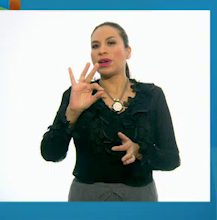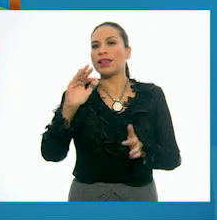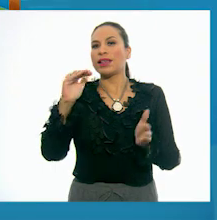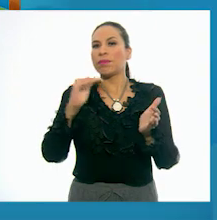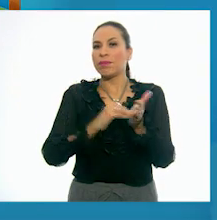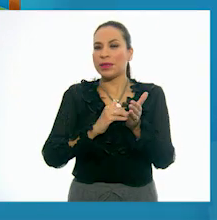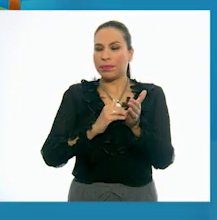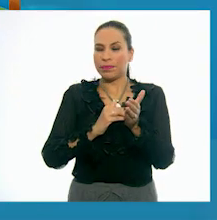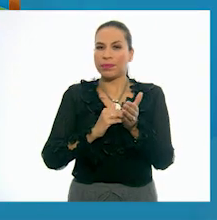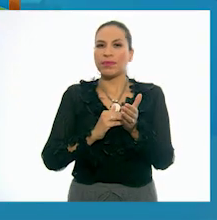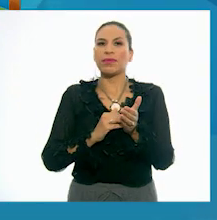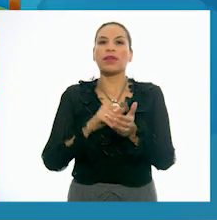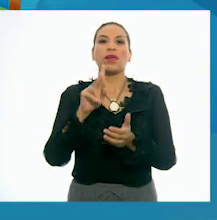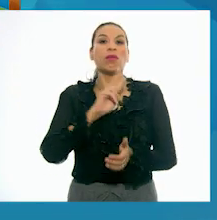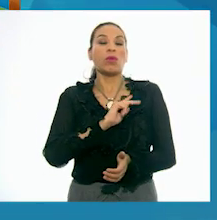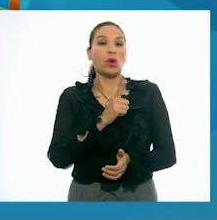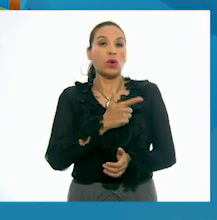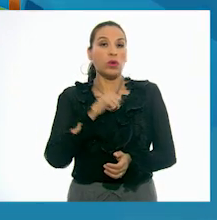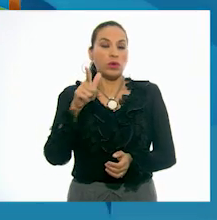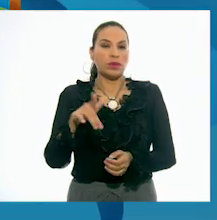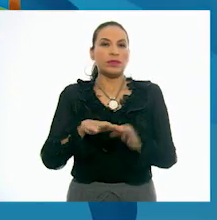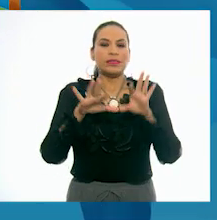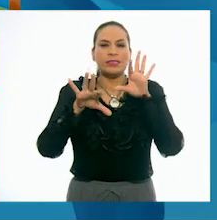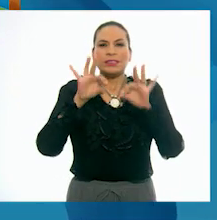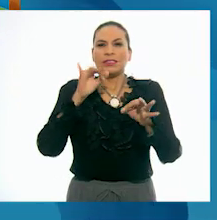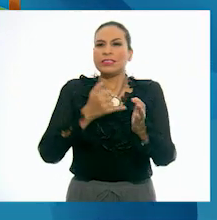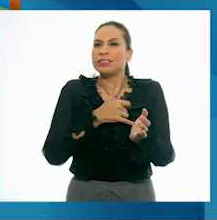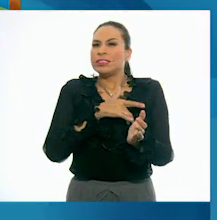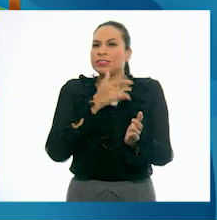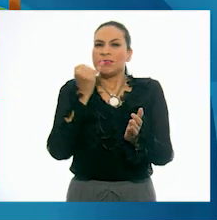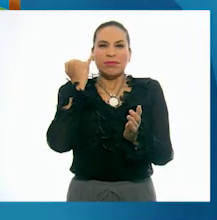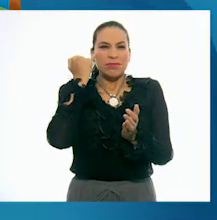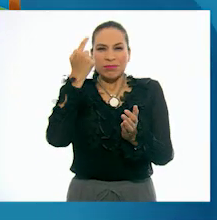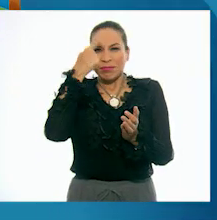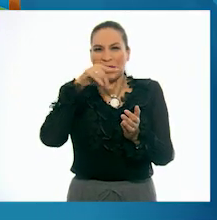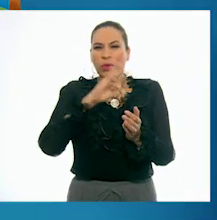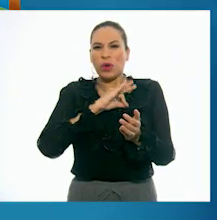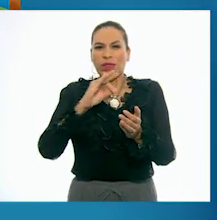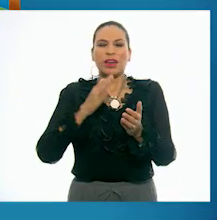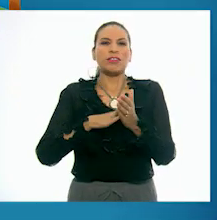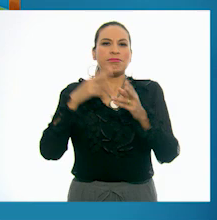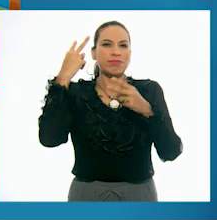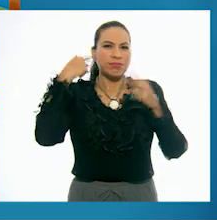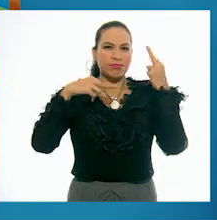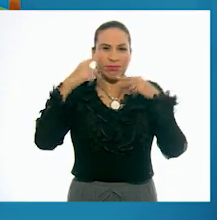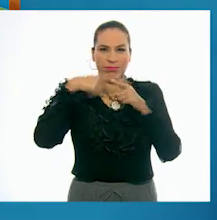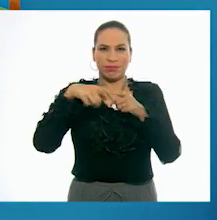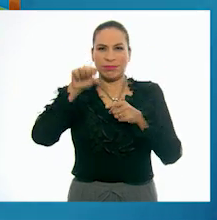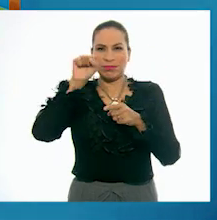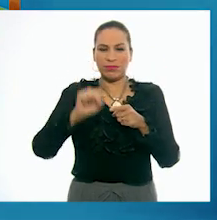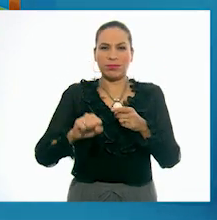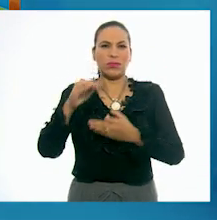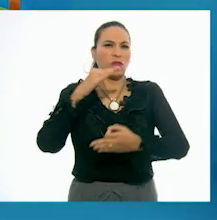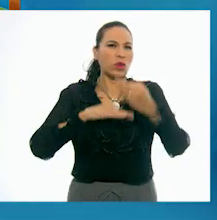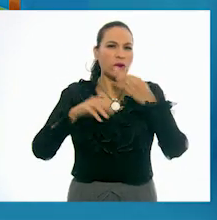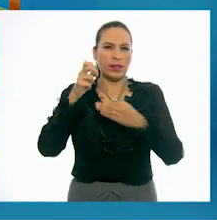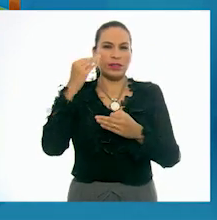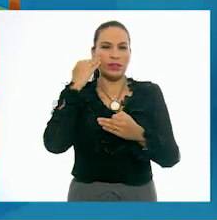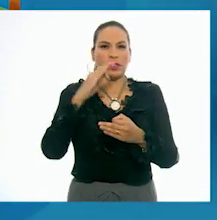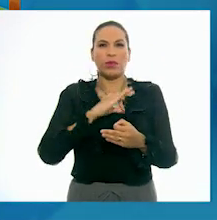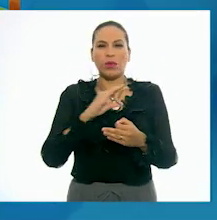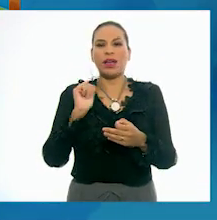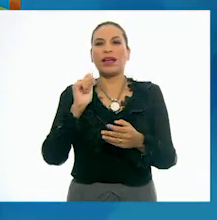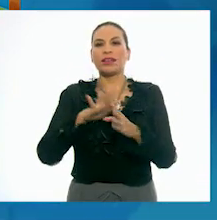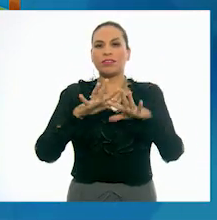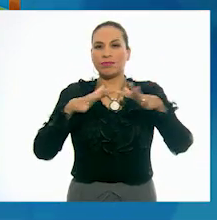40.000. Los portugueses seleccionaron la opción de navegar hacia el sur. Es lo más lógico, ya que en todo momento se tiene